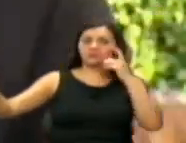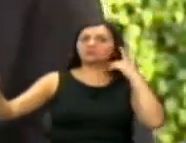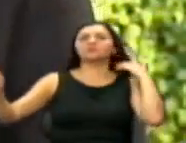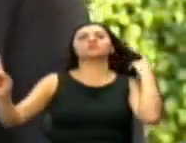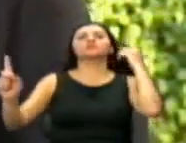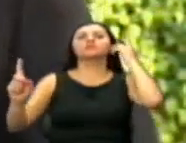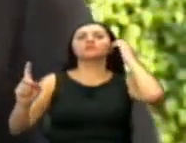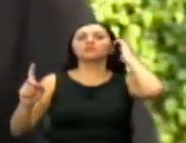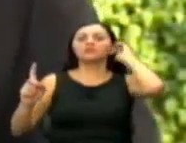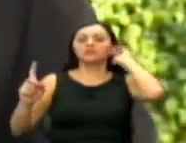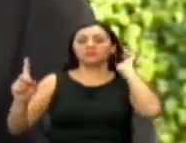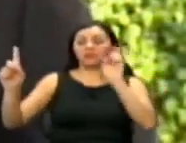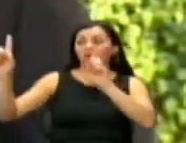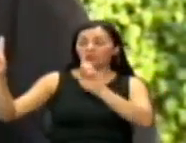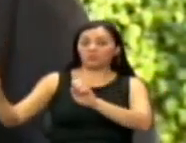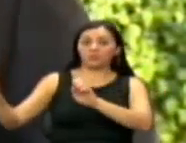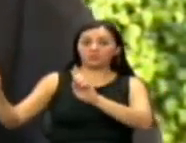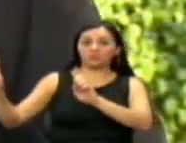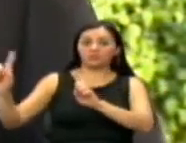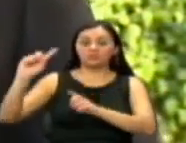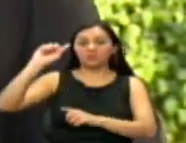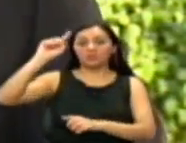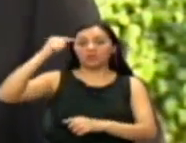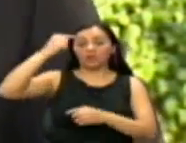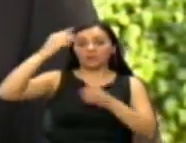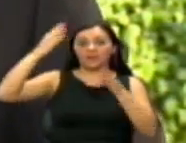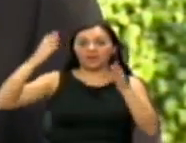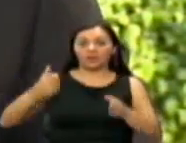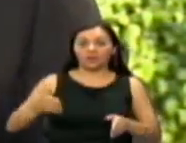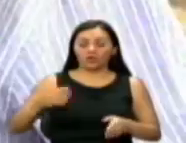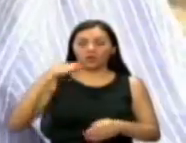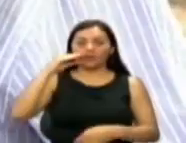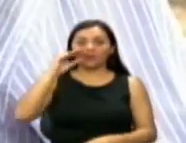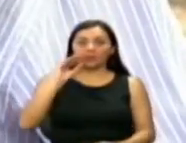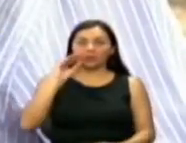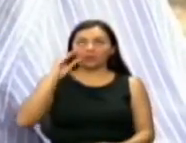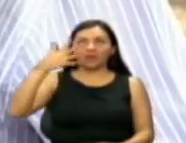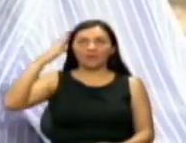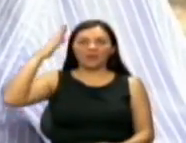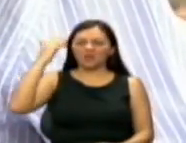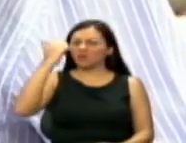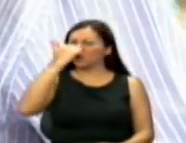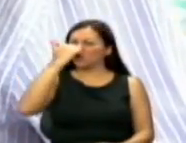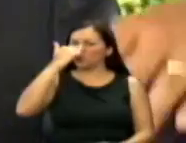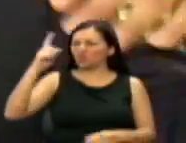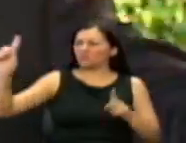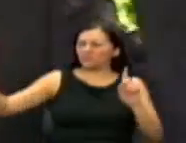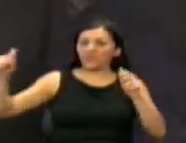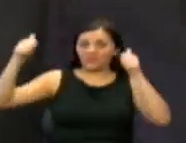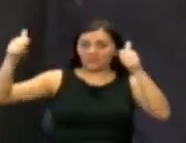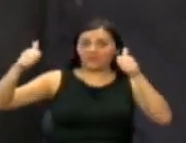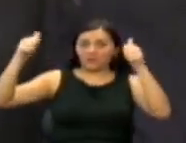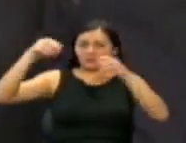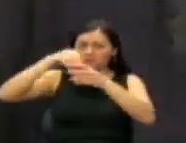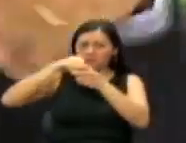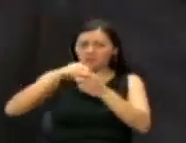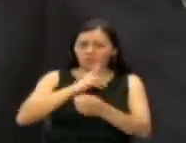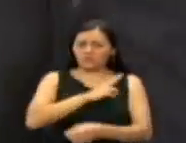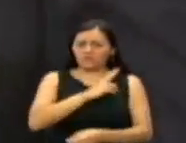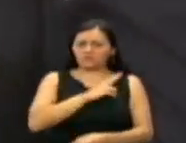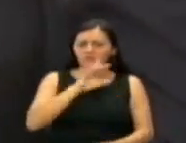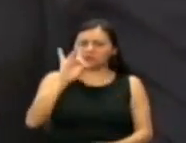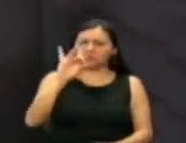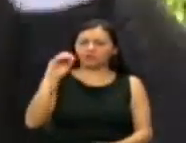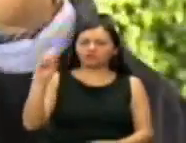época eran apoyados por el Partido Social Cristiano, el gobernador era Jaime Nebot, hasta su cartel es amarillo y rojo, los colores social cristianos, hacían unas caravanas de 800 carros, porque cada uno tenía